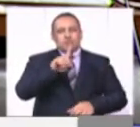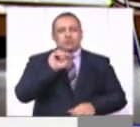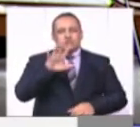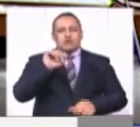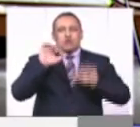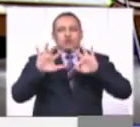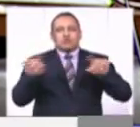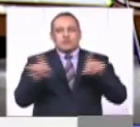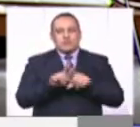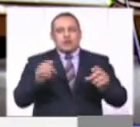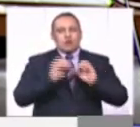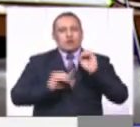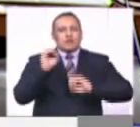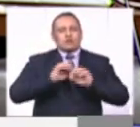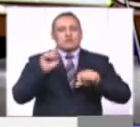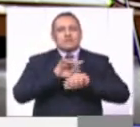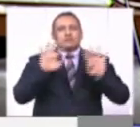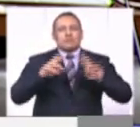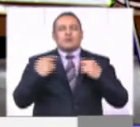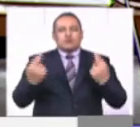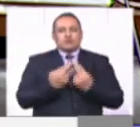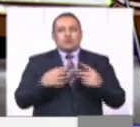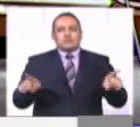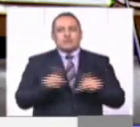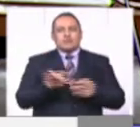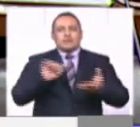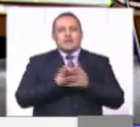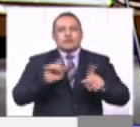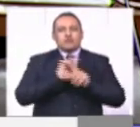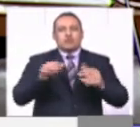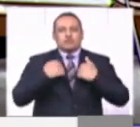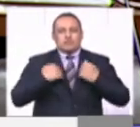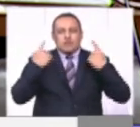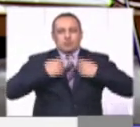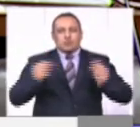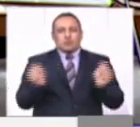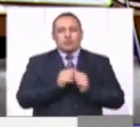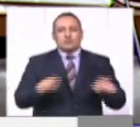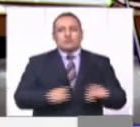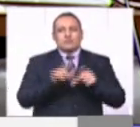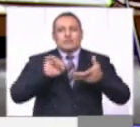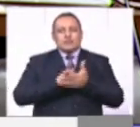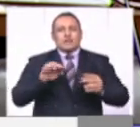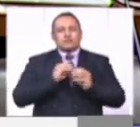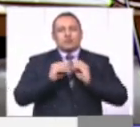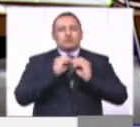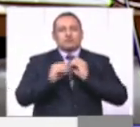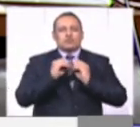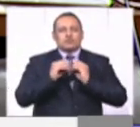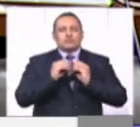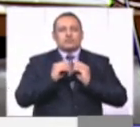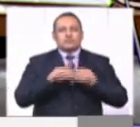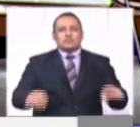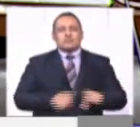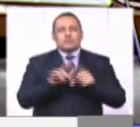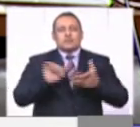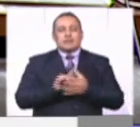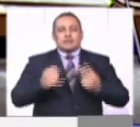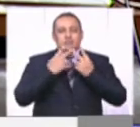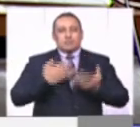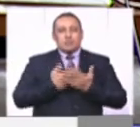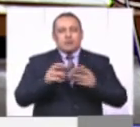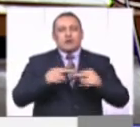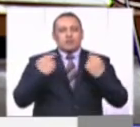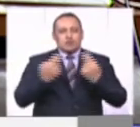habiéndose realizado 19 de estas reuniones sin contemplar las solemnidades encias legales para su realización habiendo derivado en